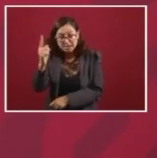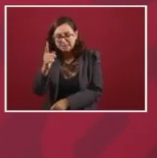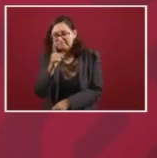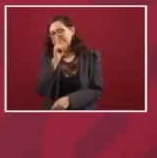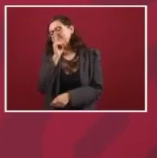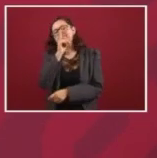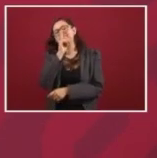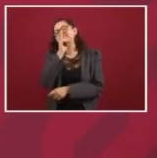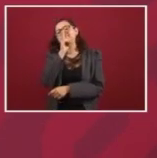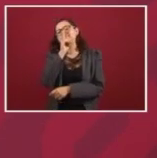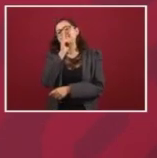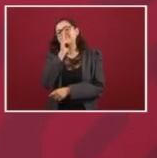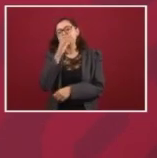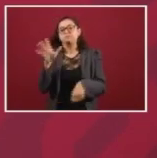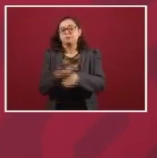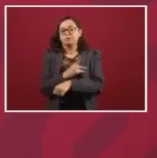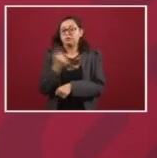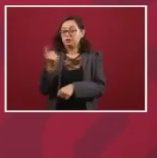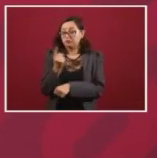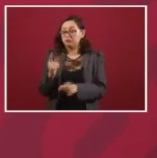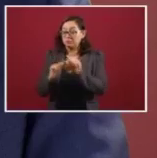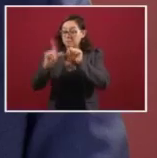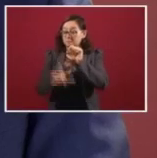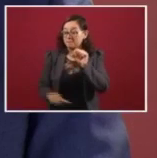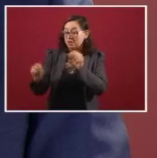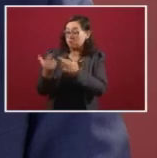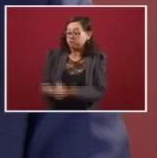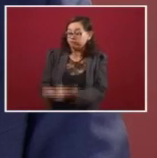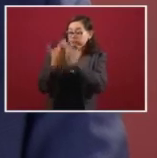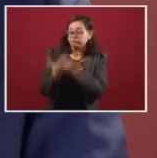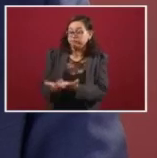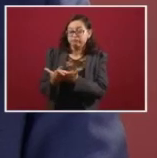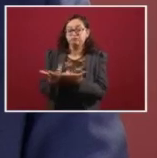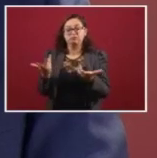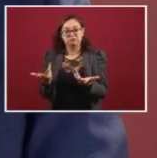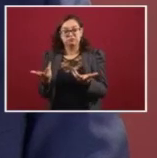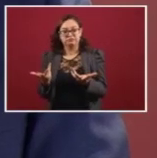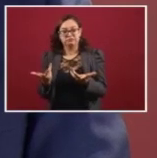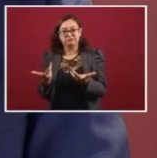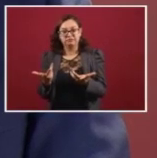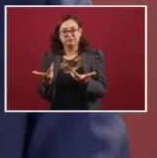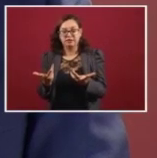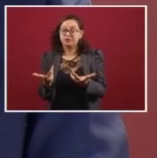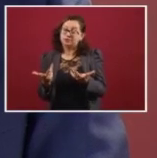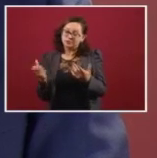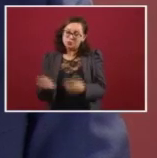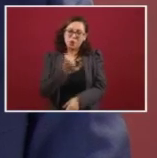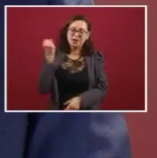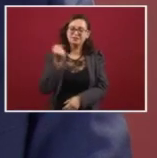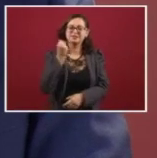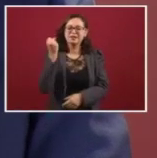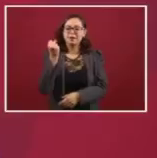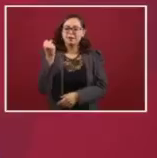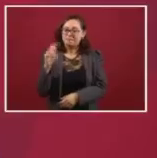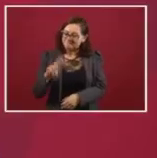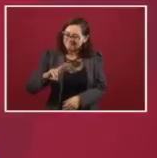porque aún con todos los recursos económicos que tiene el país, porque hasta eso